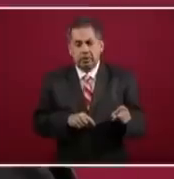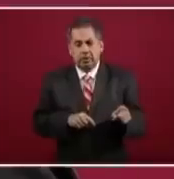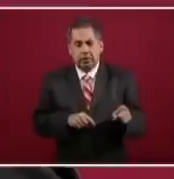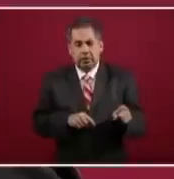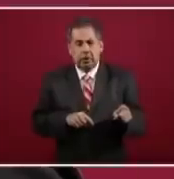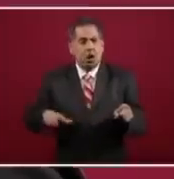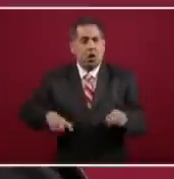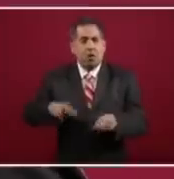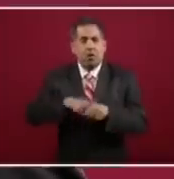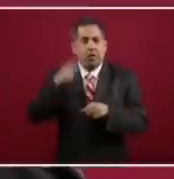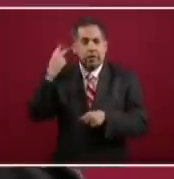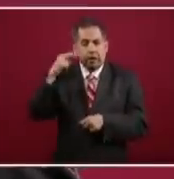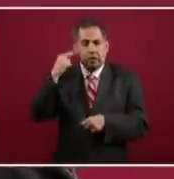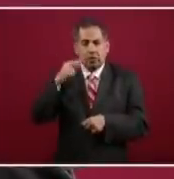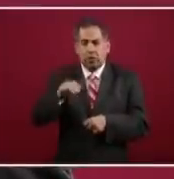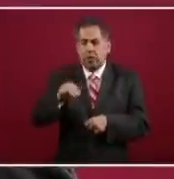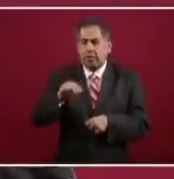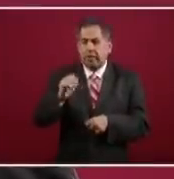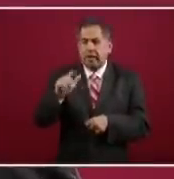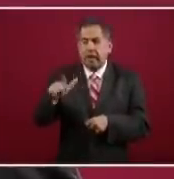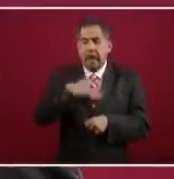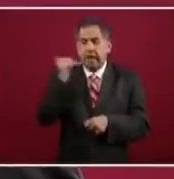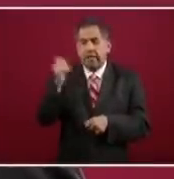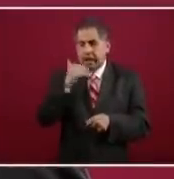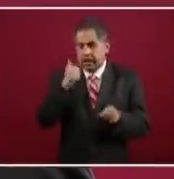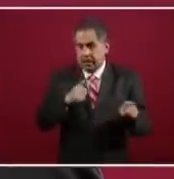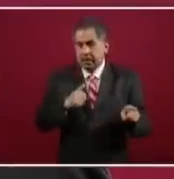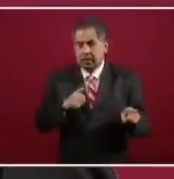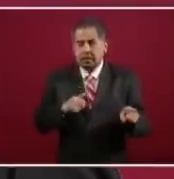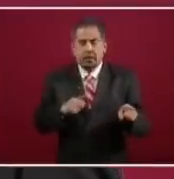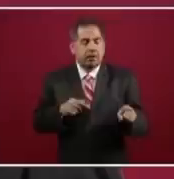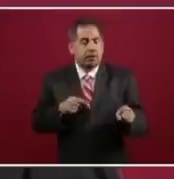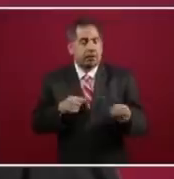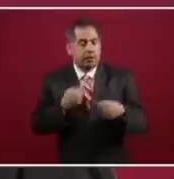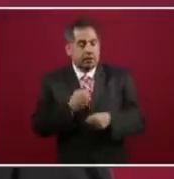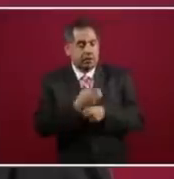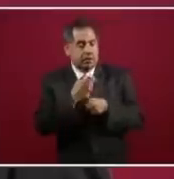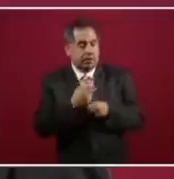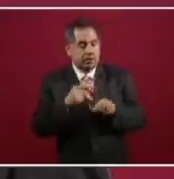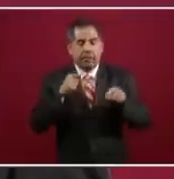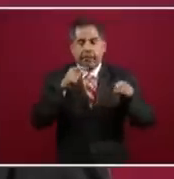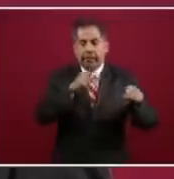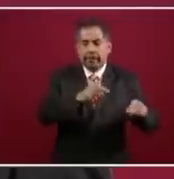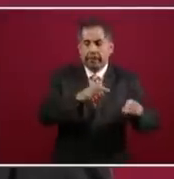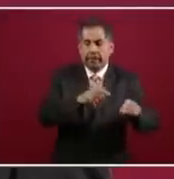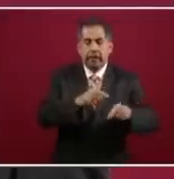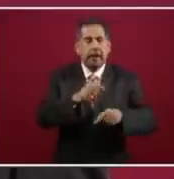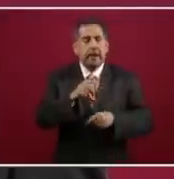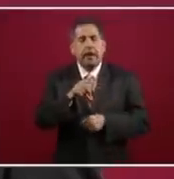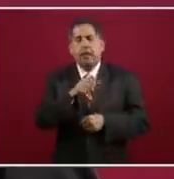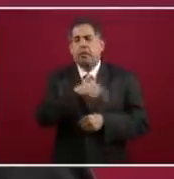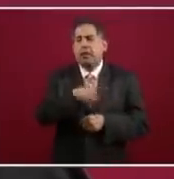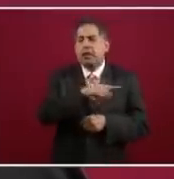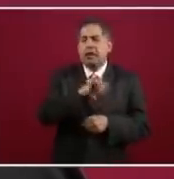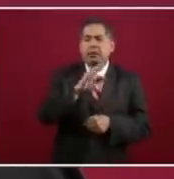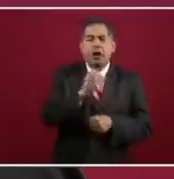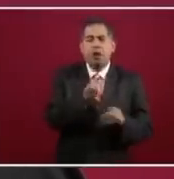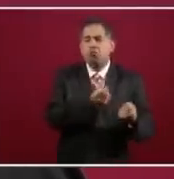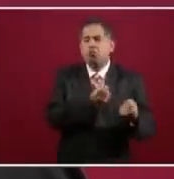el gobernador de veracruz entonces es miguel alemán porque iban a donar